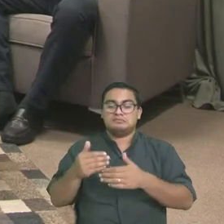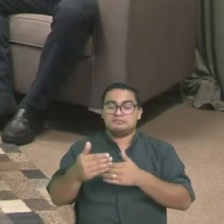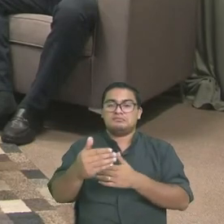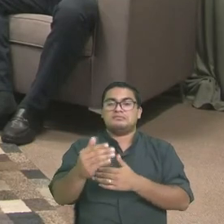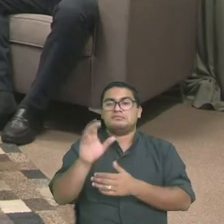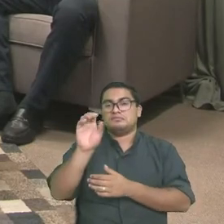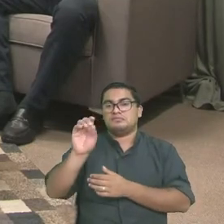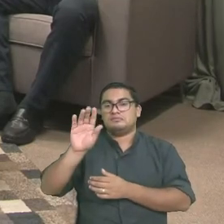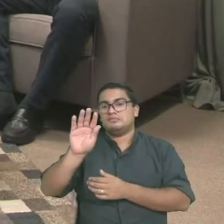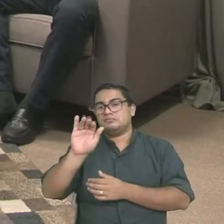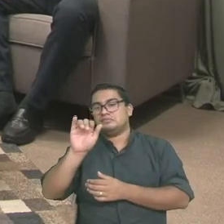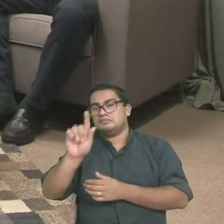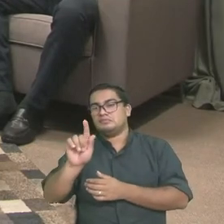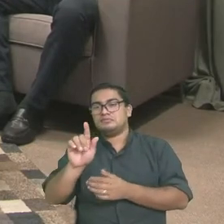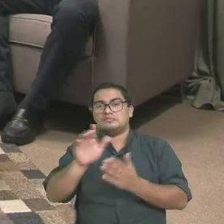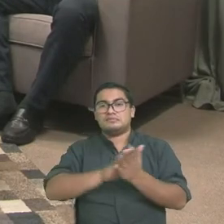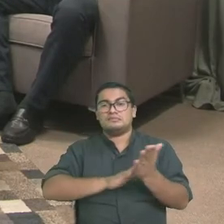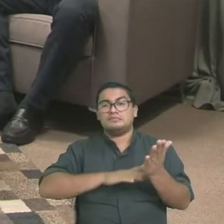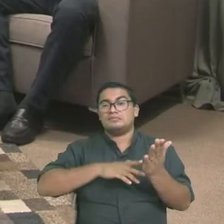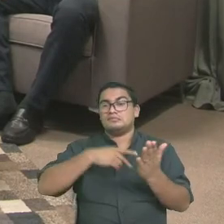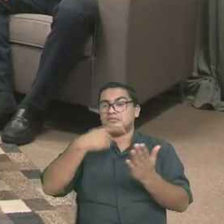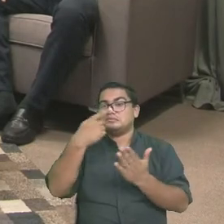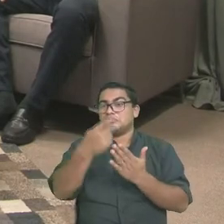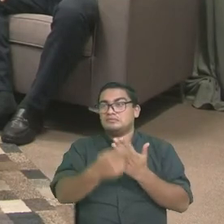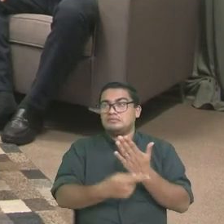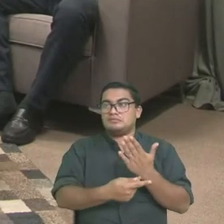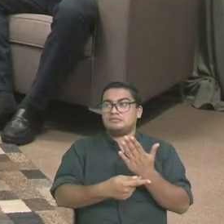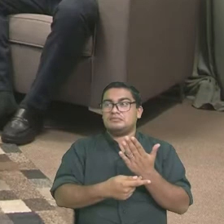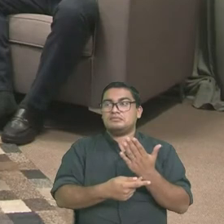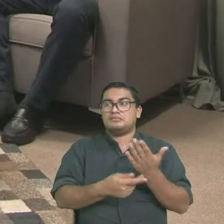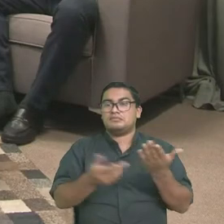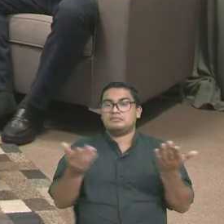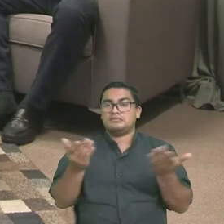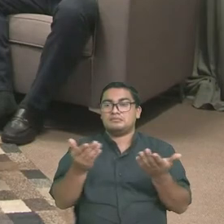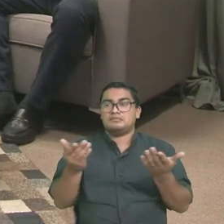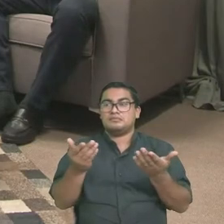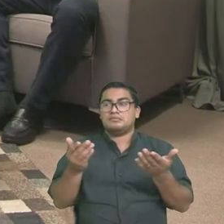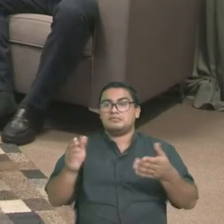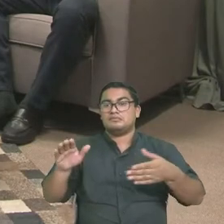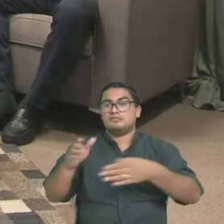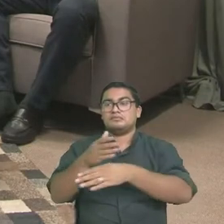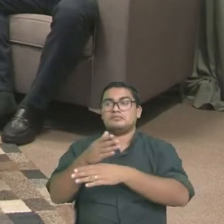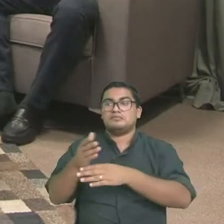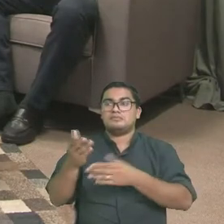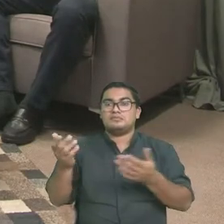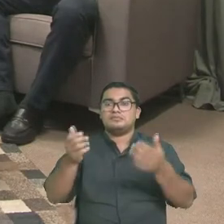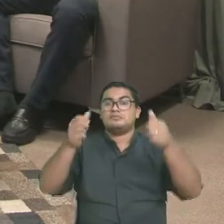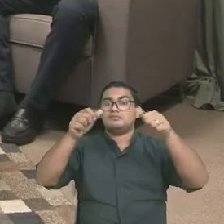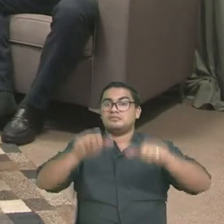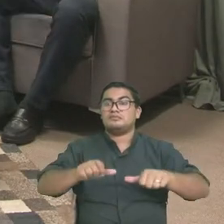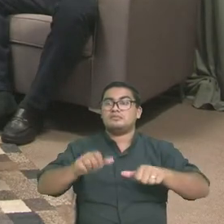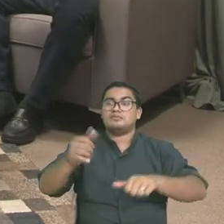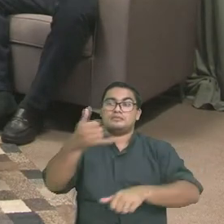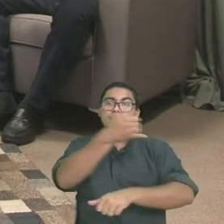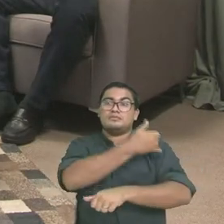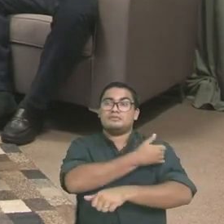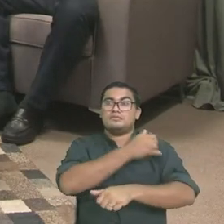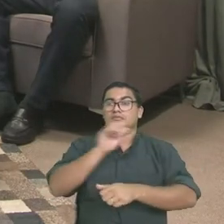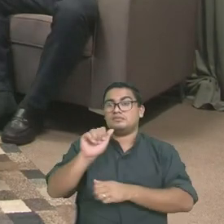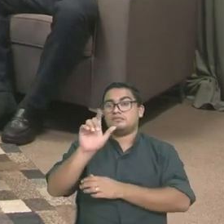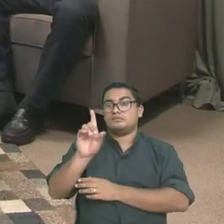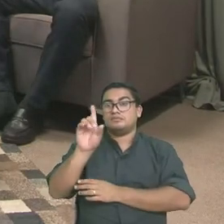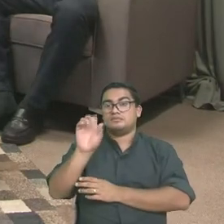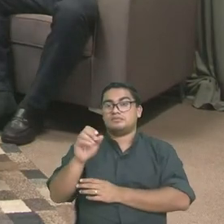para fortalecer el programa de o el otro que aprobamos para el hospital Aldo Chavarría, que son